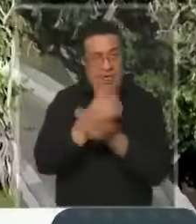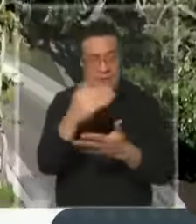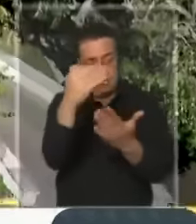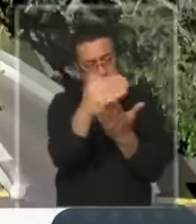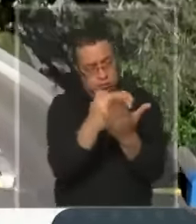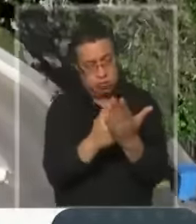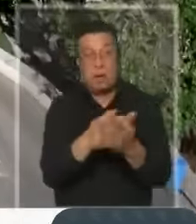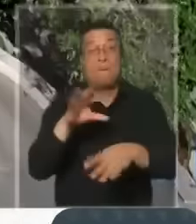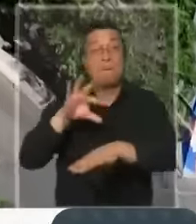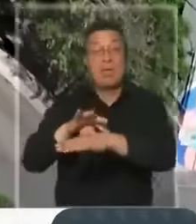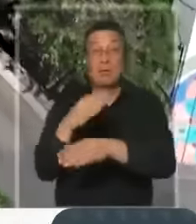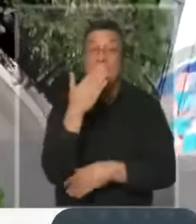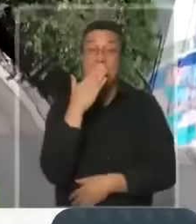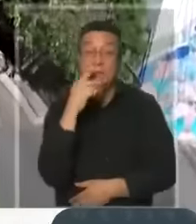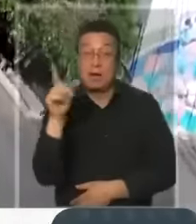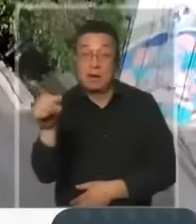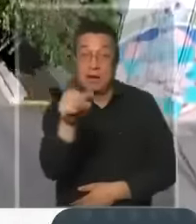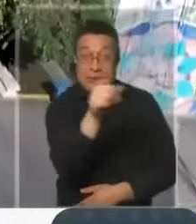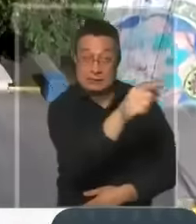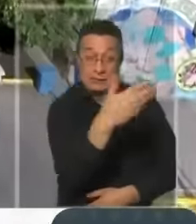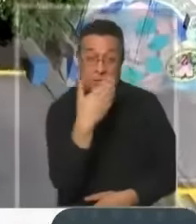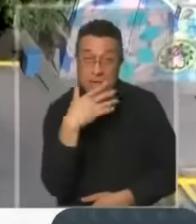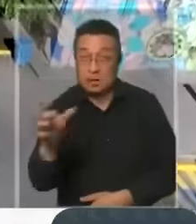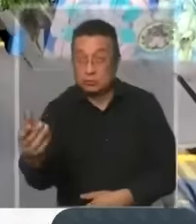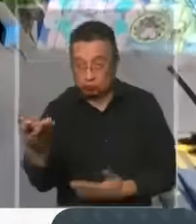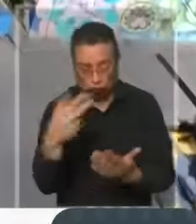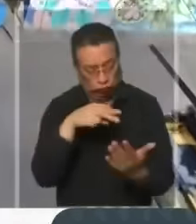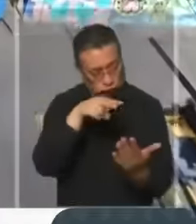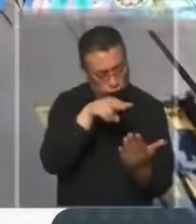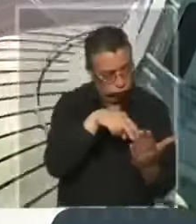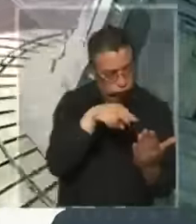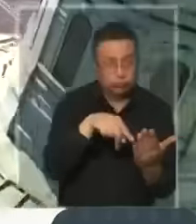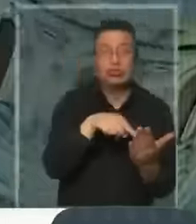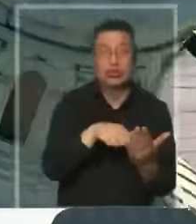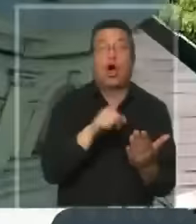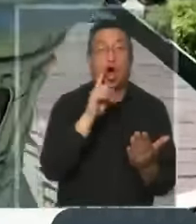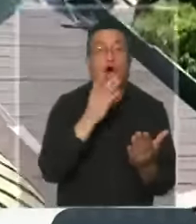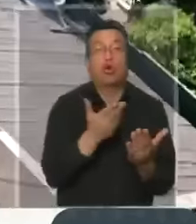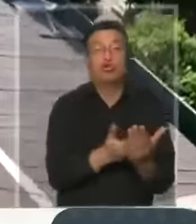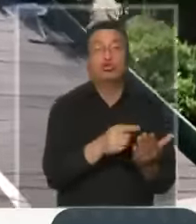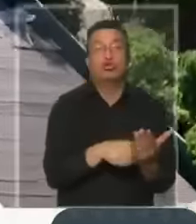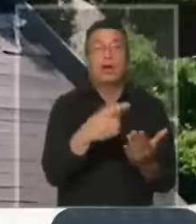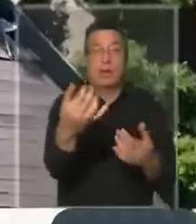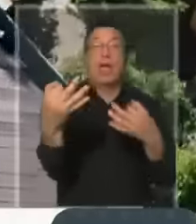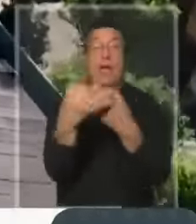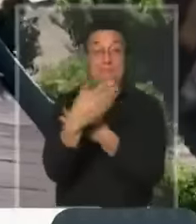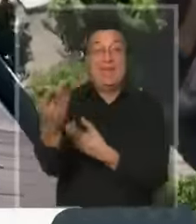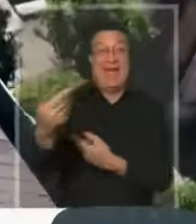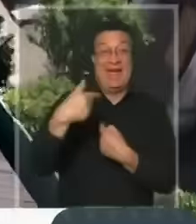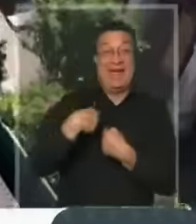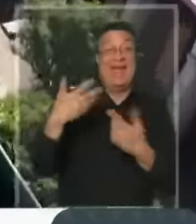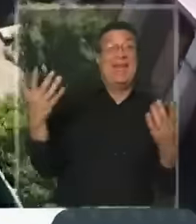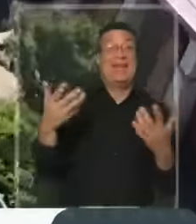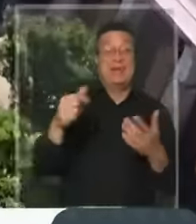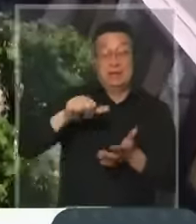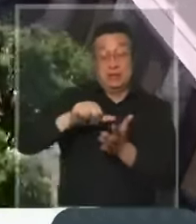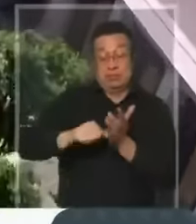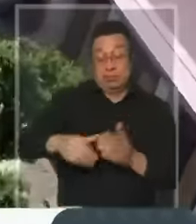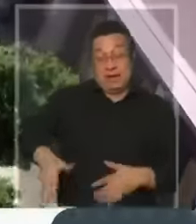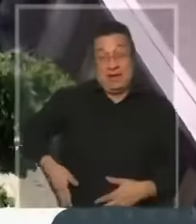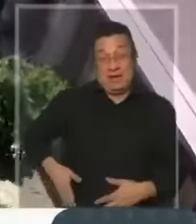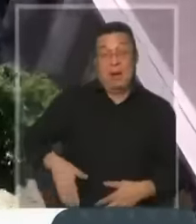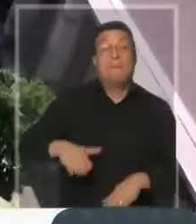Médicos especialistas que junto a Reportajes Tele 13 tuvieron a la vista estos antecedentes nos explican que una cirugía de cadera